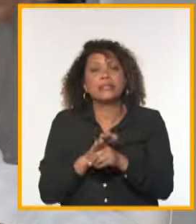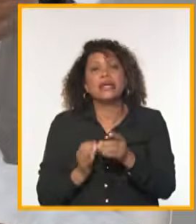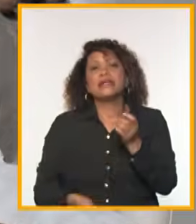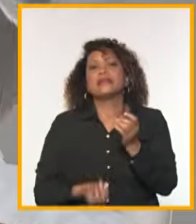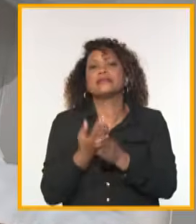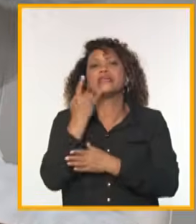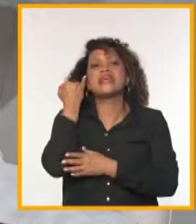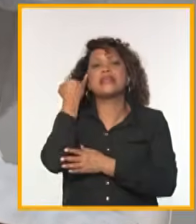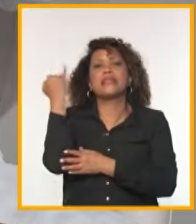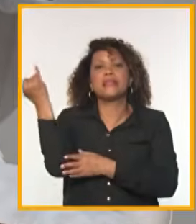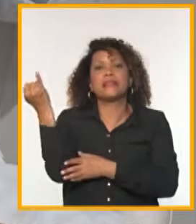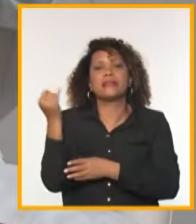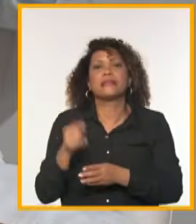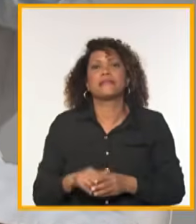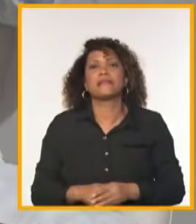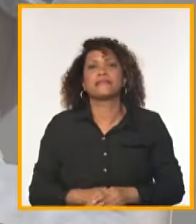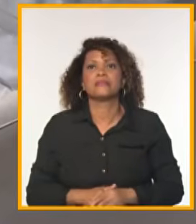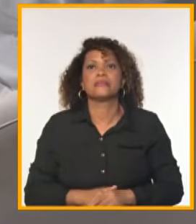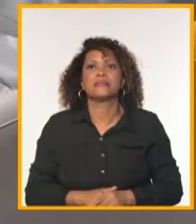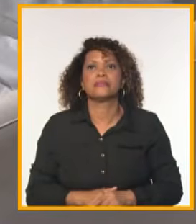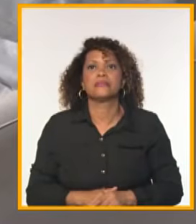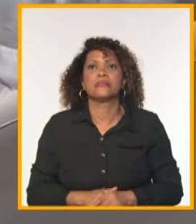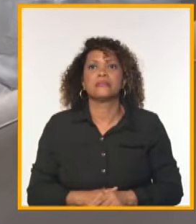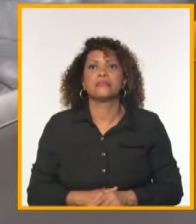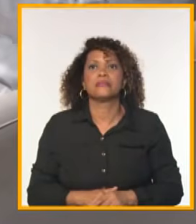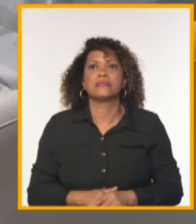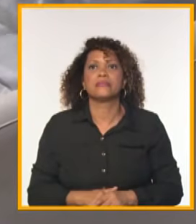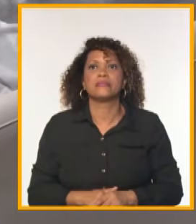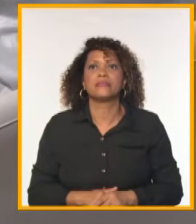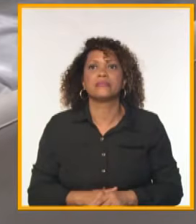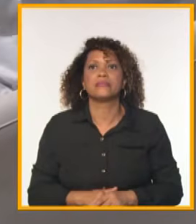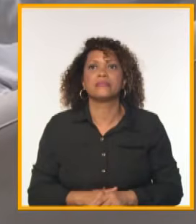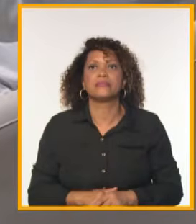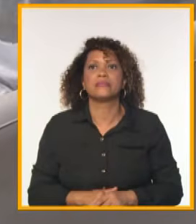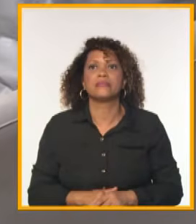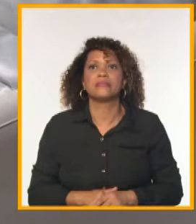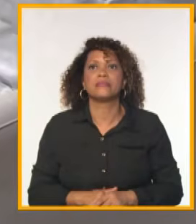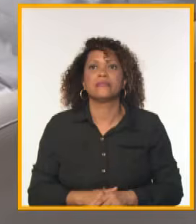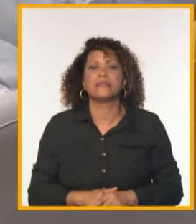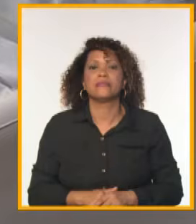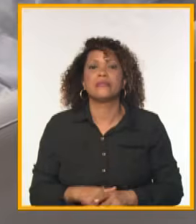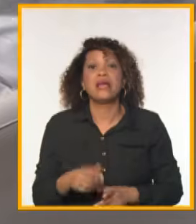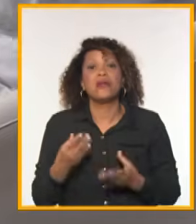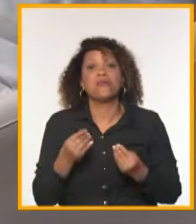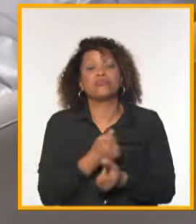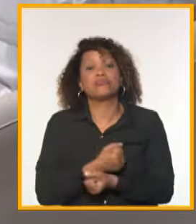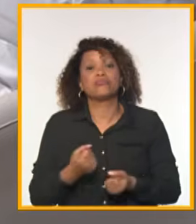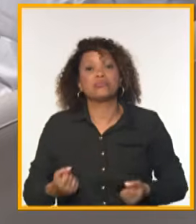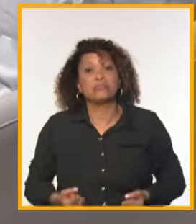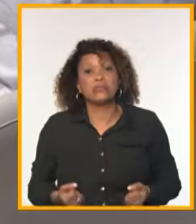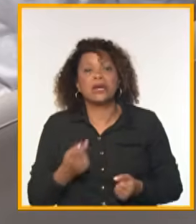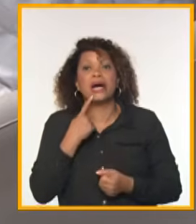porque el Plasmodium falciparum hizo mucha resistencia a los